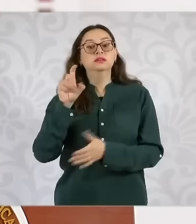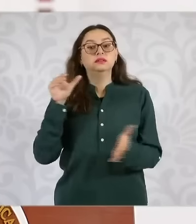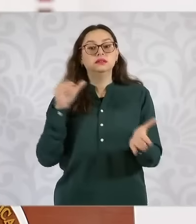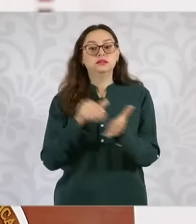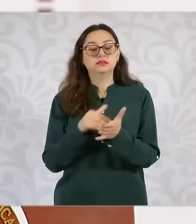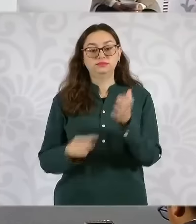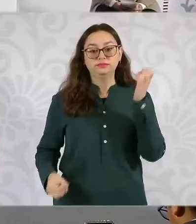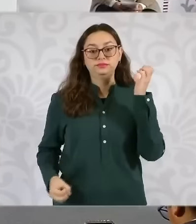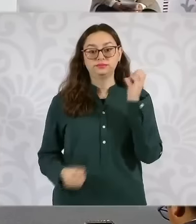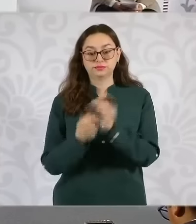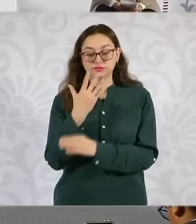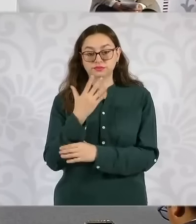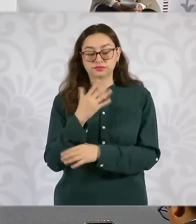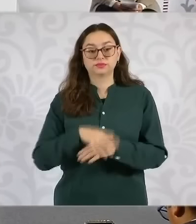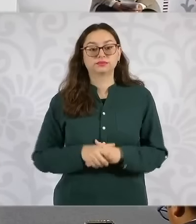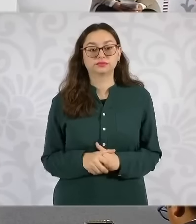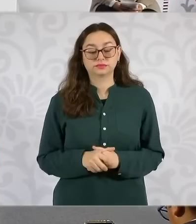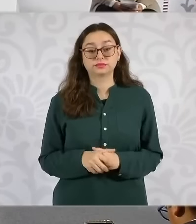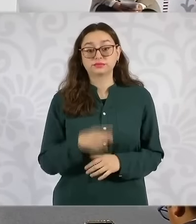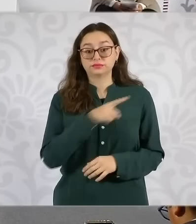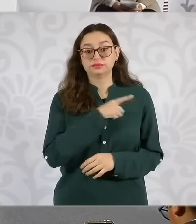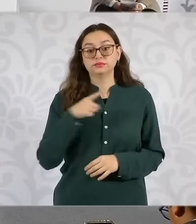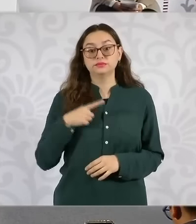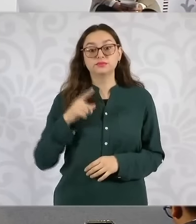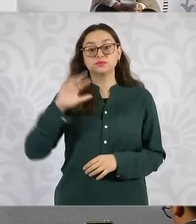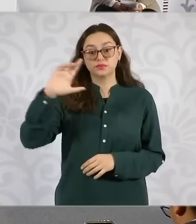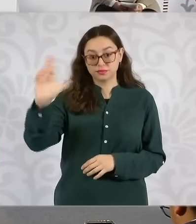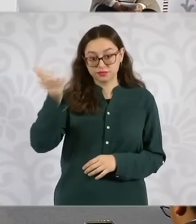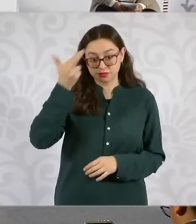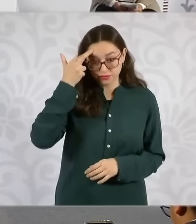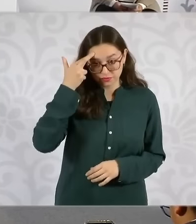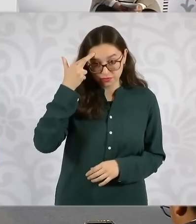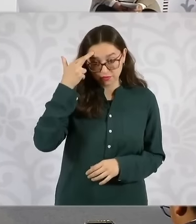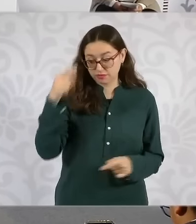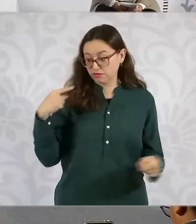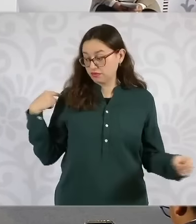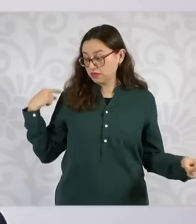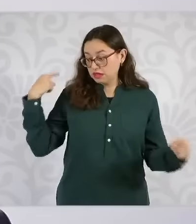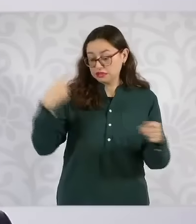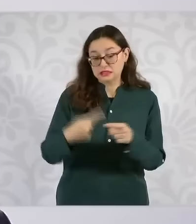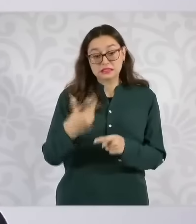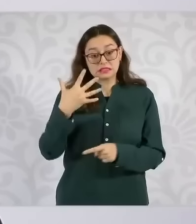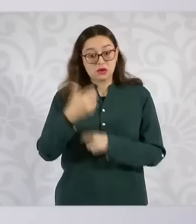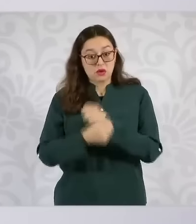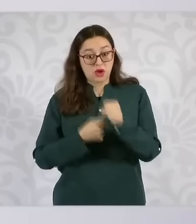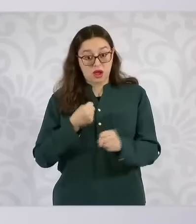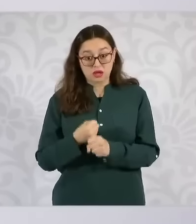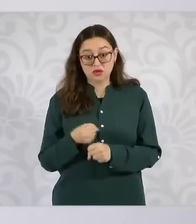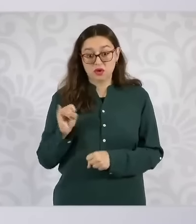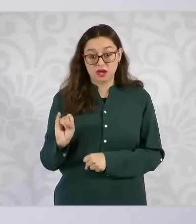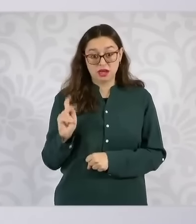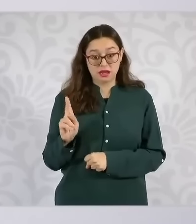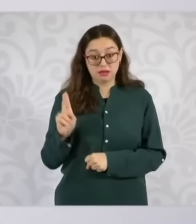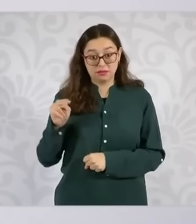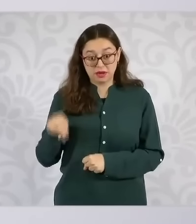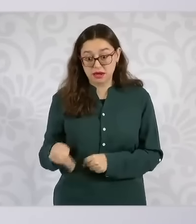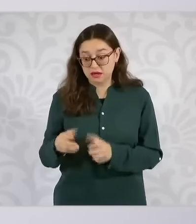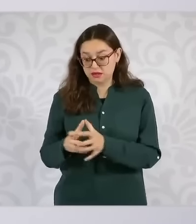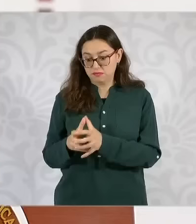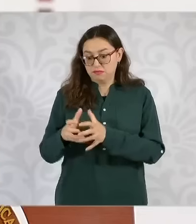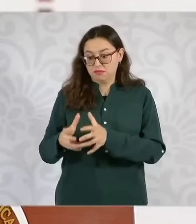nuevos lugares. Hay que recordar que en estos últimos 5 años el Politécnico Nacional creció